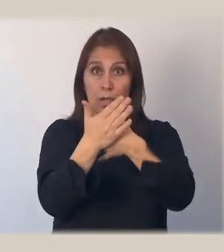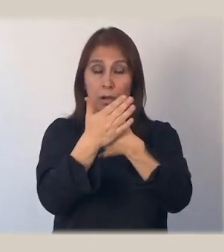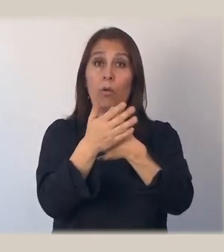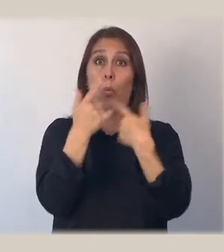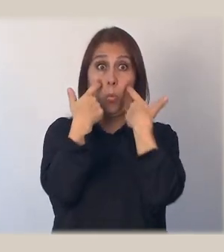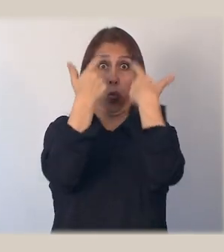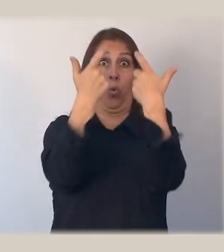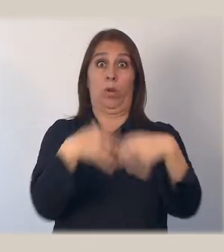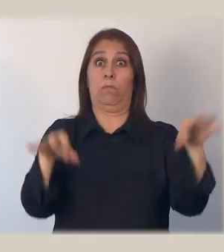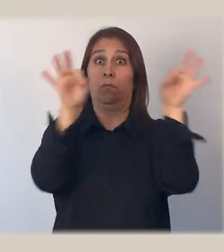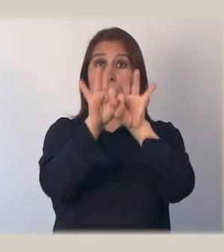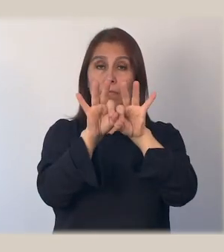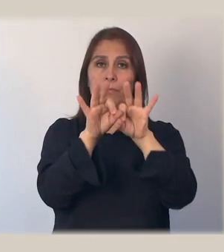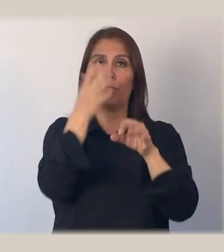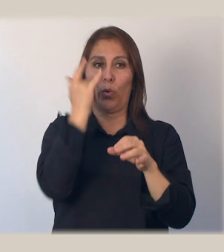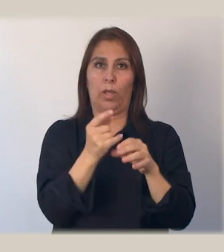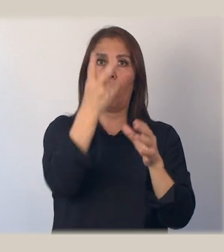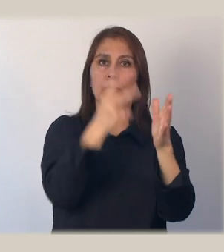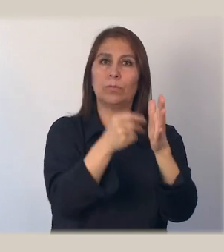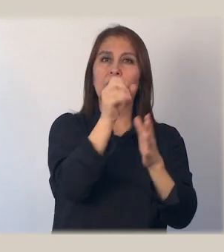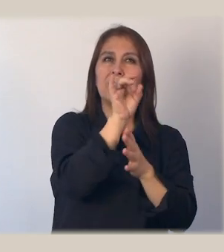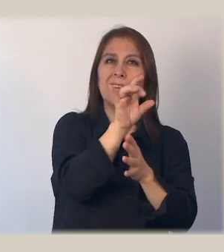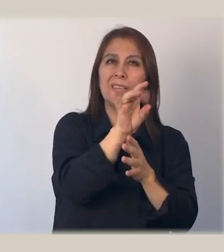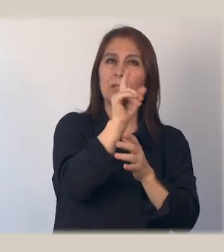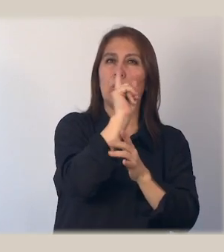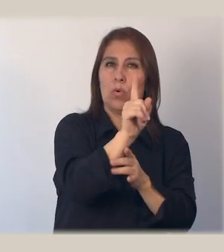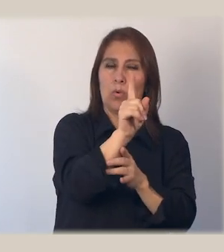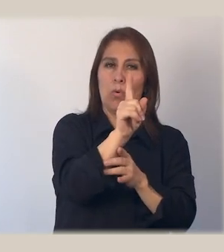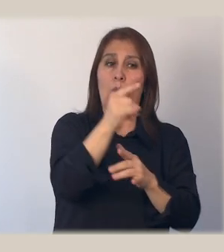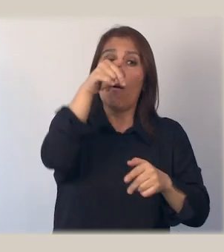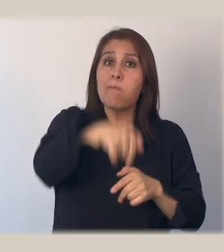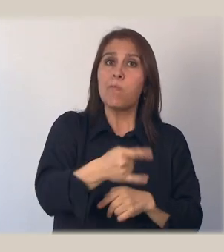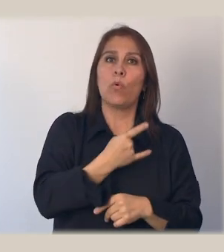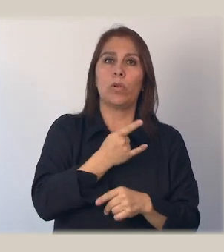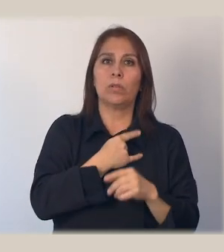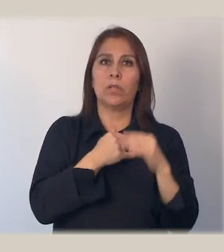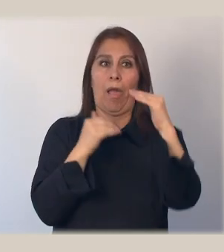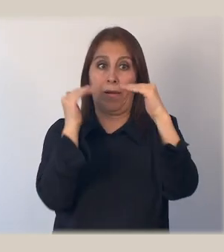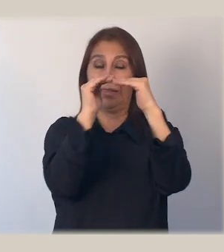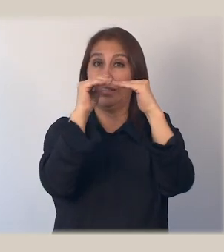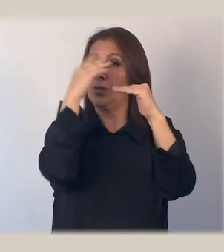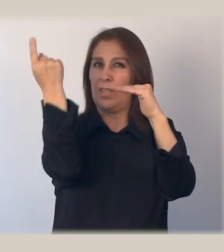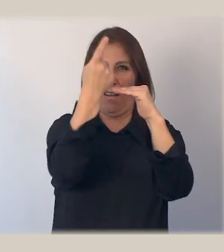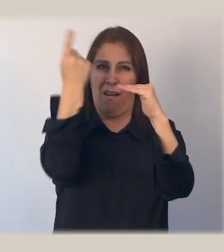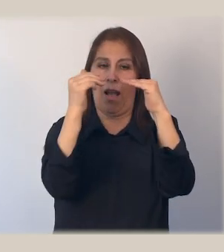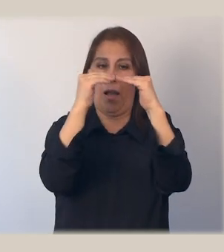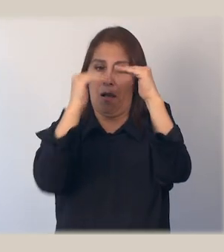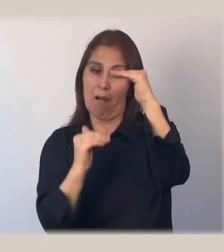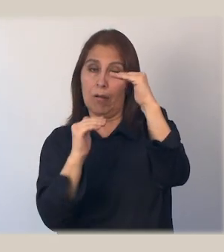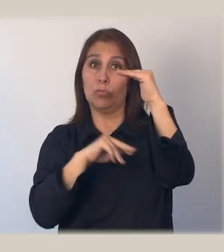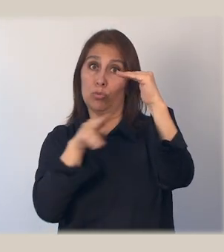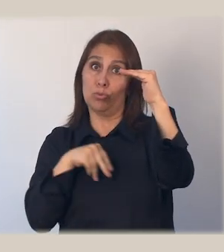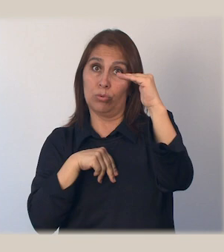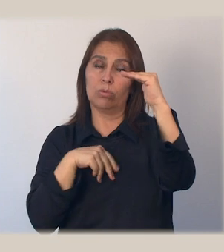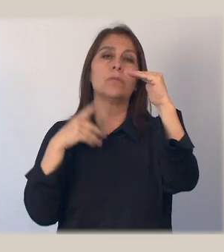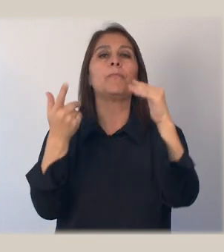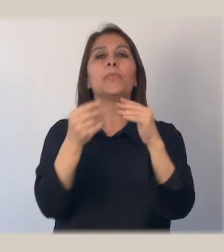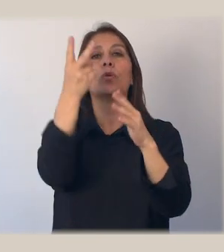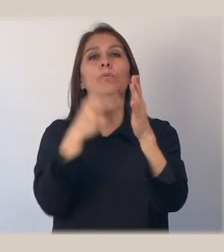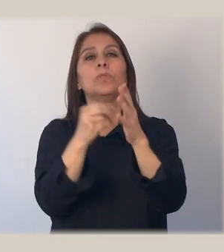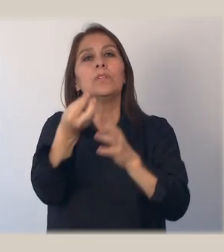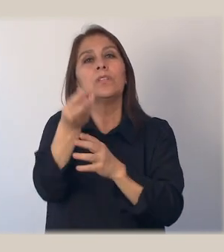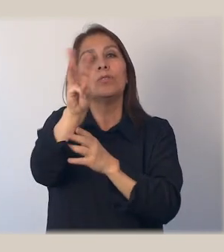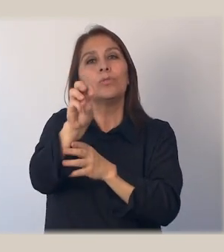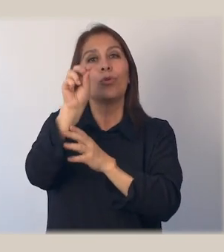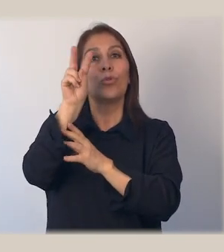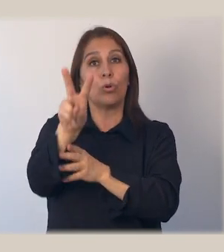son destacados, pues desde el 2015-1 la tasa de la universidad está por debajo de la tasa nacional y en el 2018-2